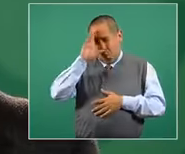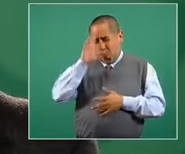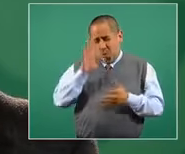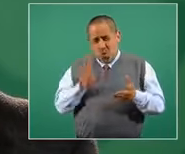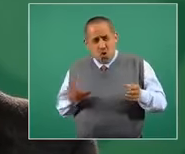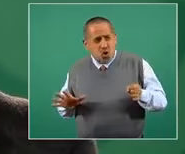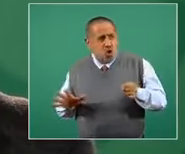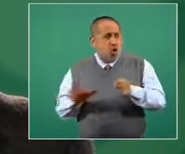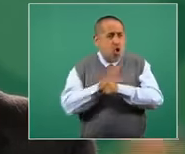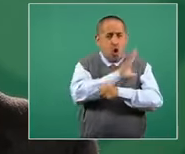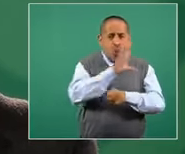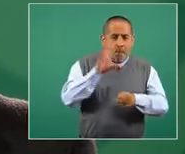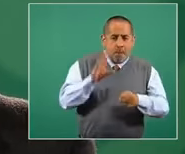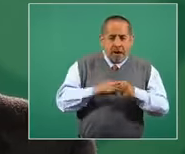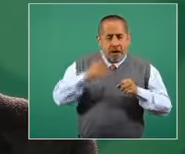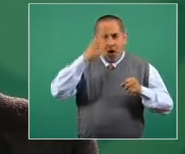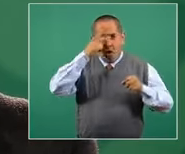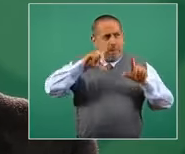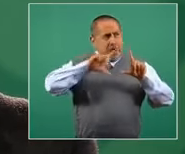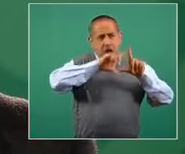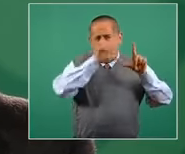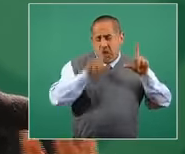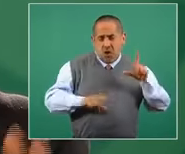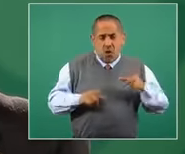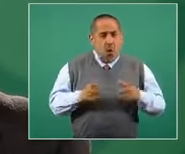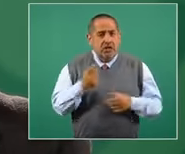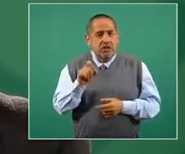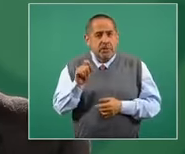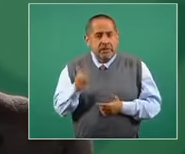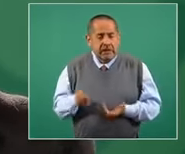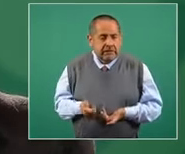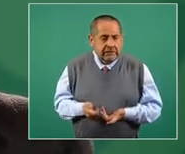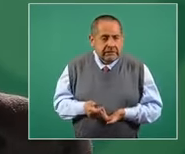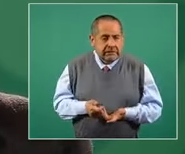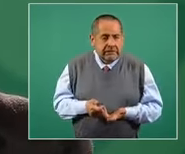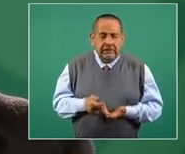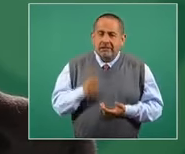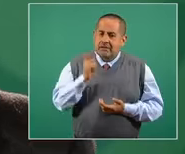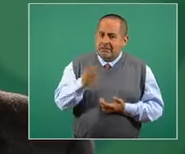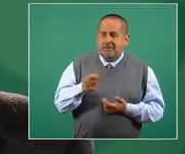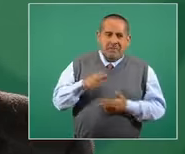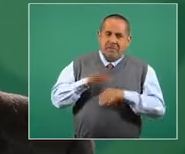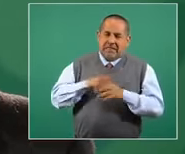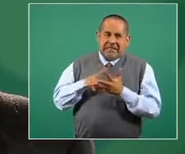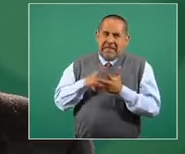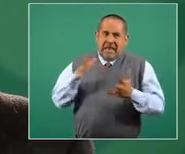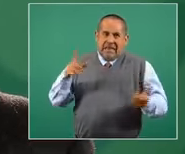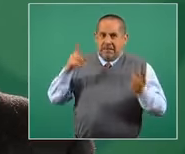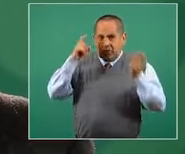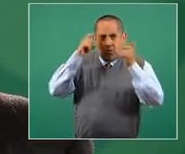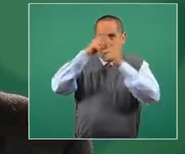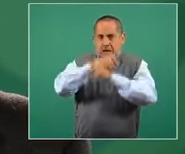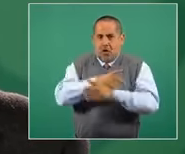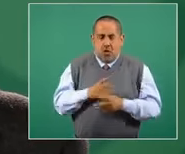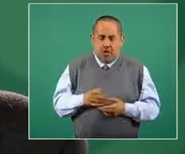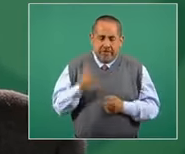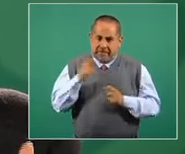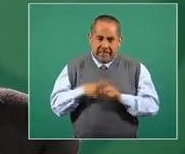población en todo el territorio nacional, queda muy claro que es un operativo mucho más complejo que la rutina.